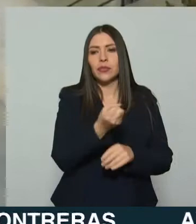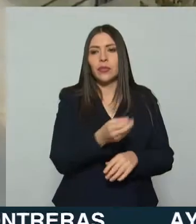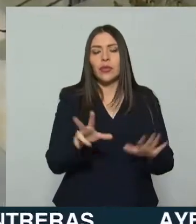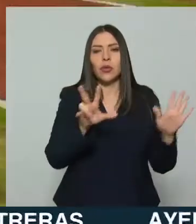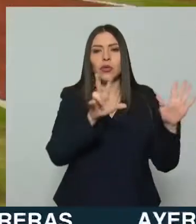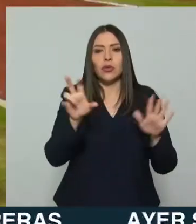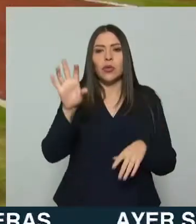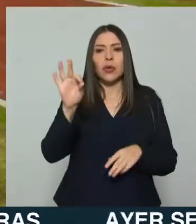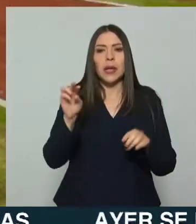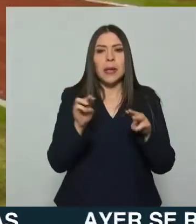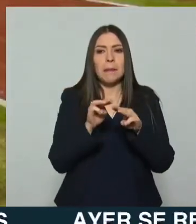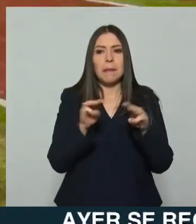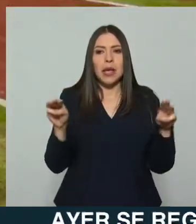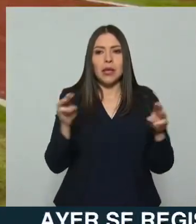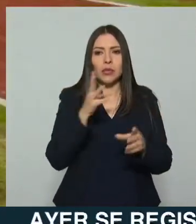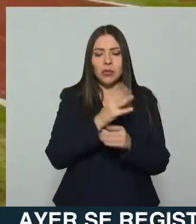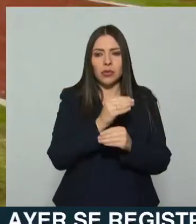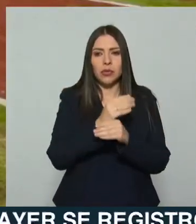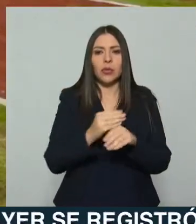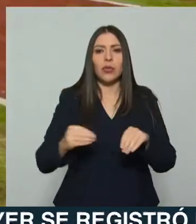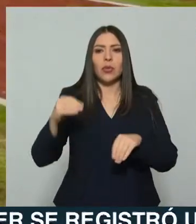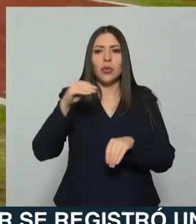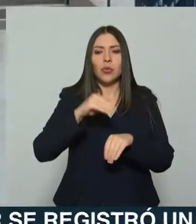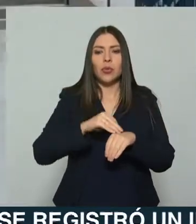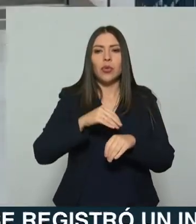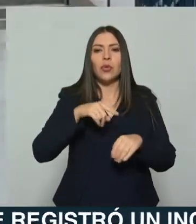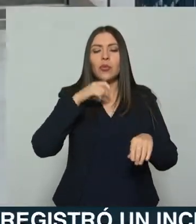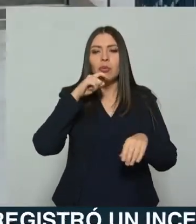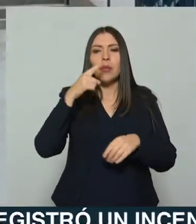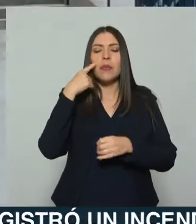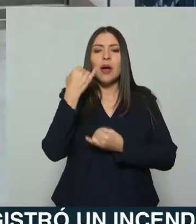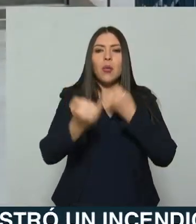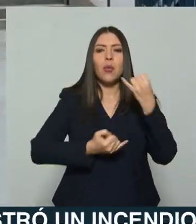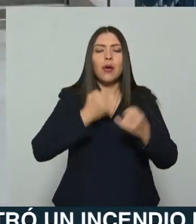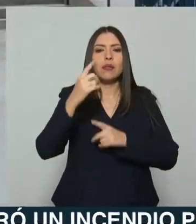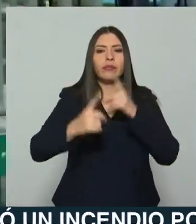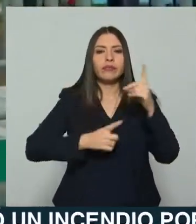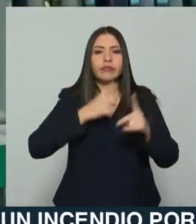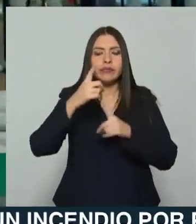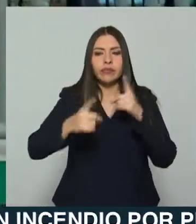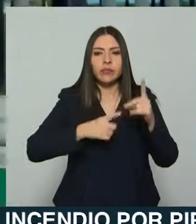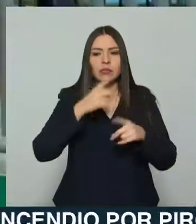840 metros, donde también se colocaron canchas deportivas. La inversión